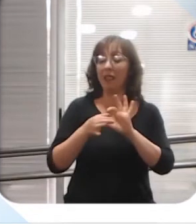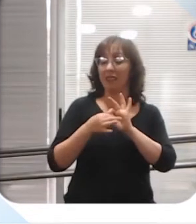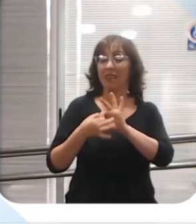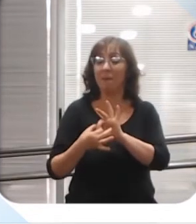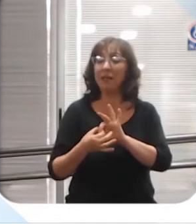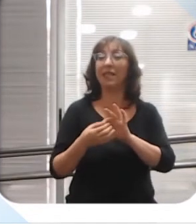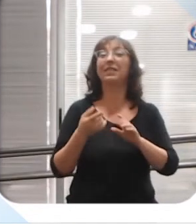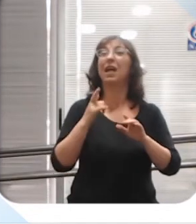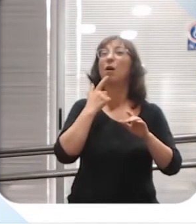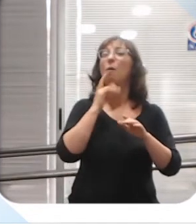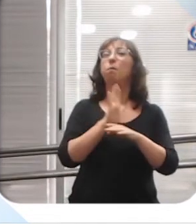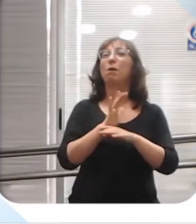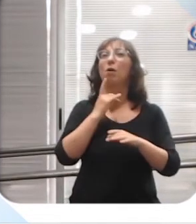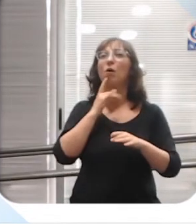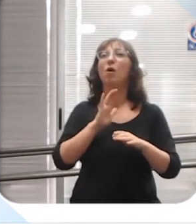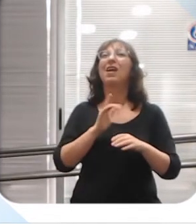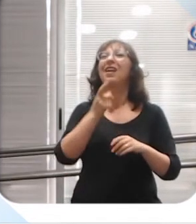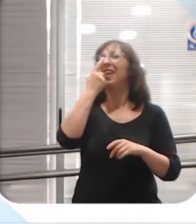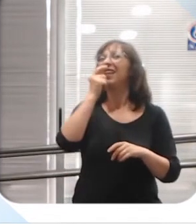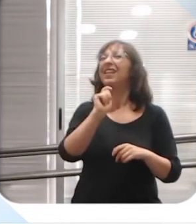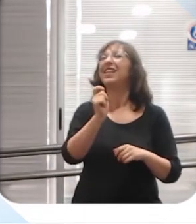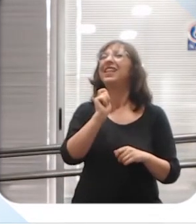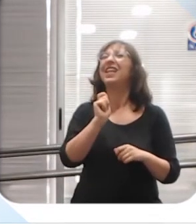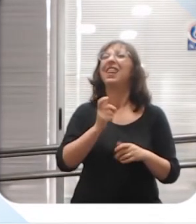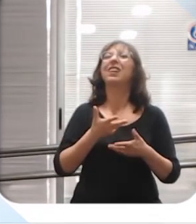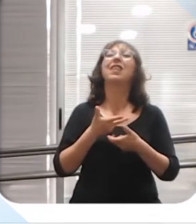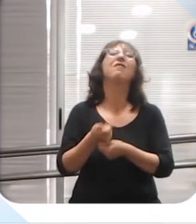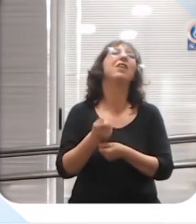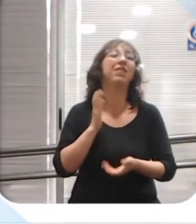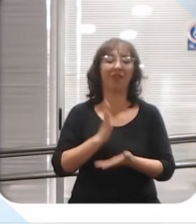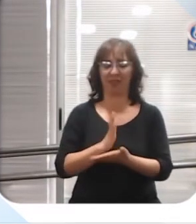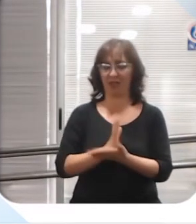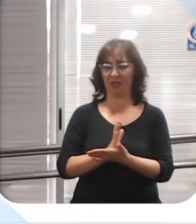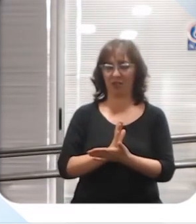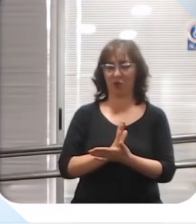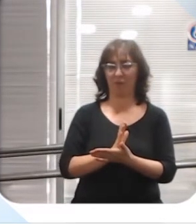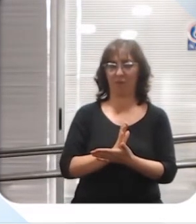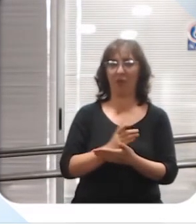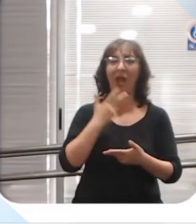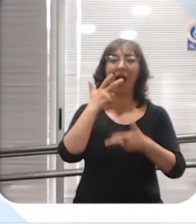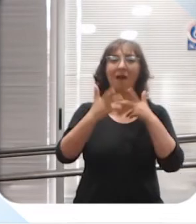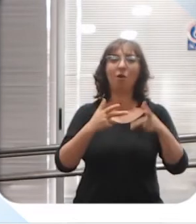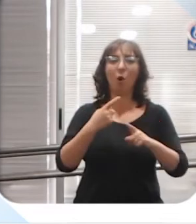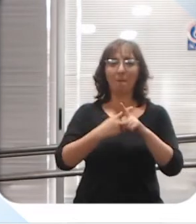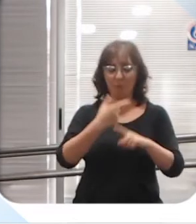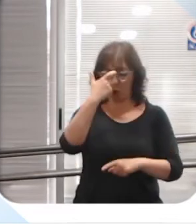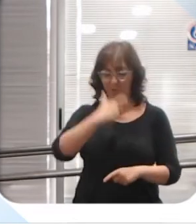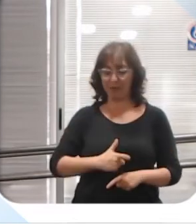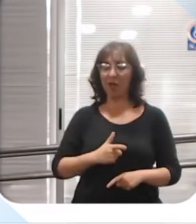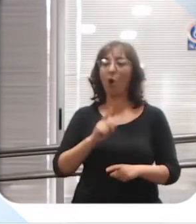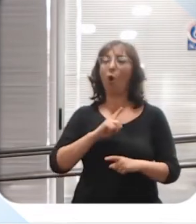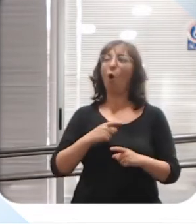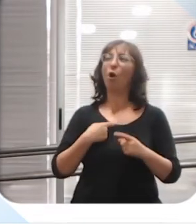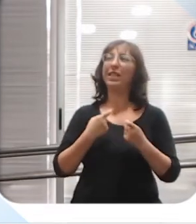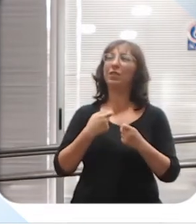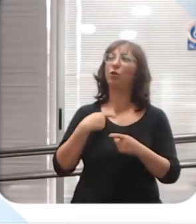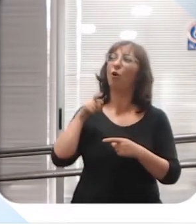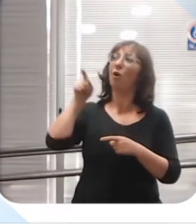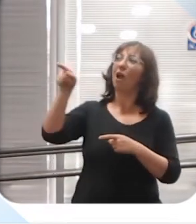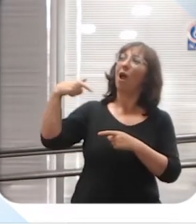juega esto que les decía al principio de quién es el que va a defender el derecho. ¿Voy a hablar por mí o voy a necesitar que alguien hable por